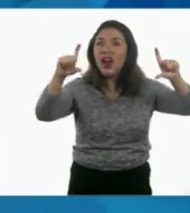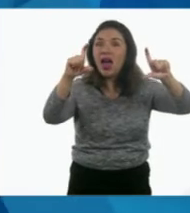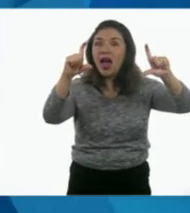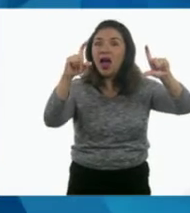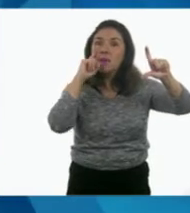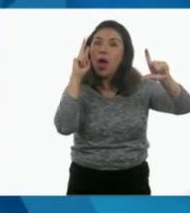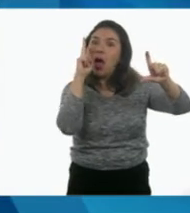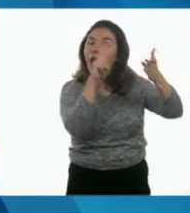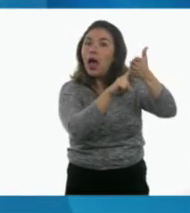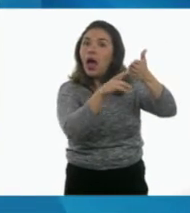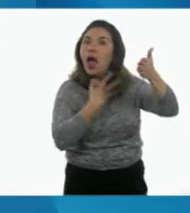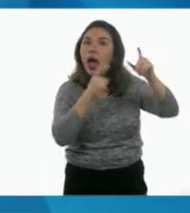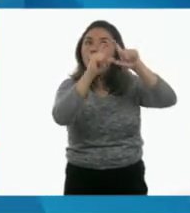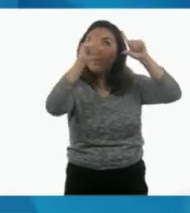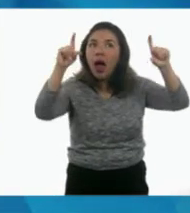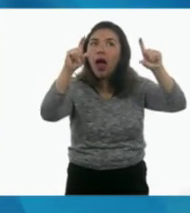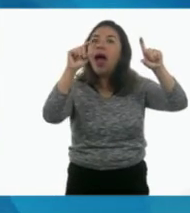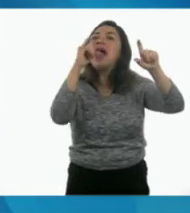Observa.